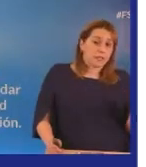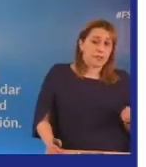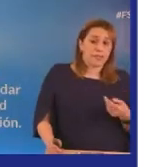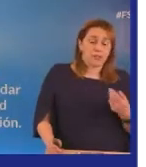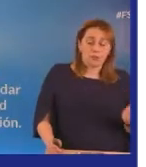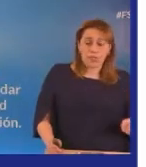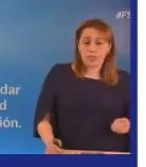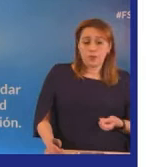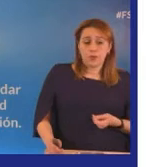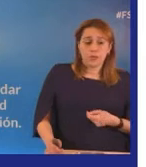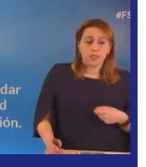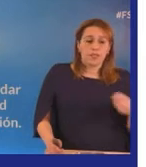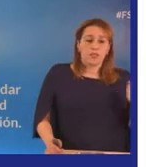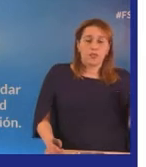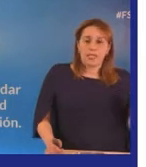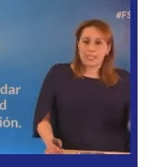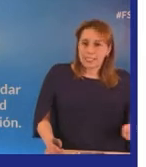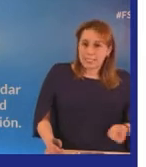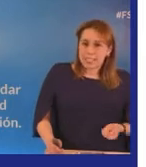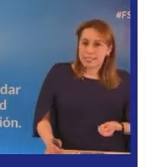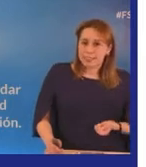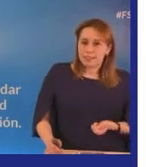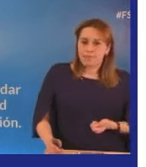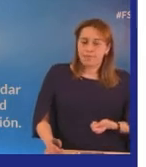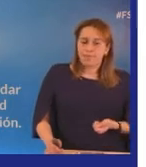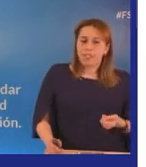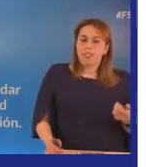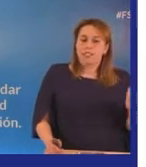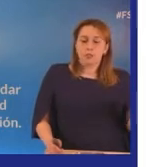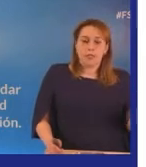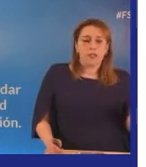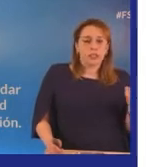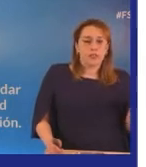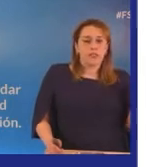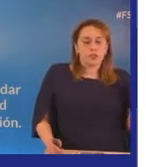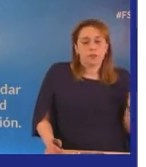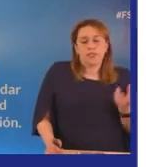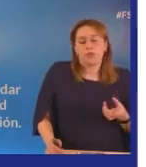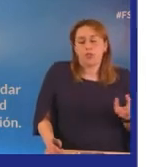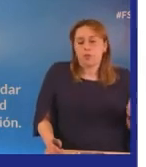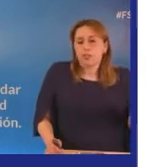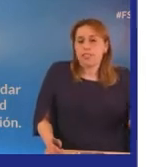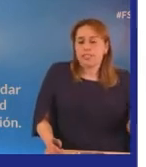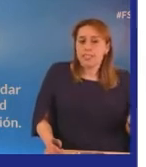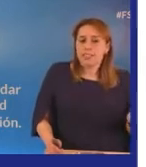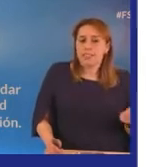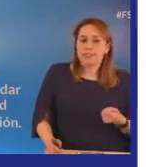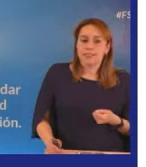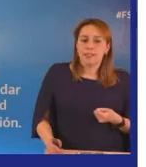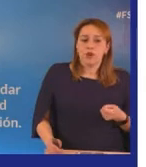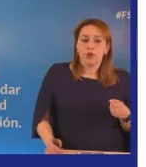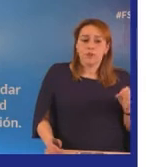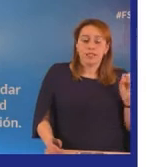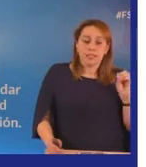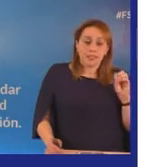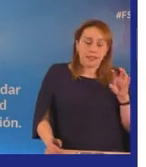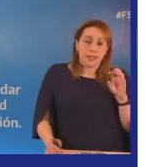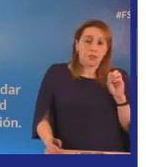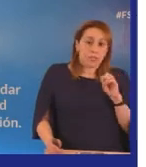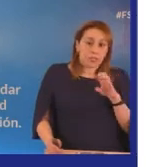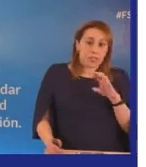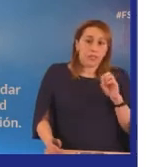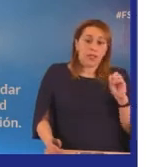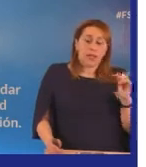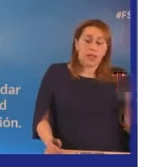repite varias veces lo mismo, se le olvidan las citas, se le olvidan los eventos episódicos recientes o empieza a